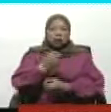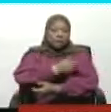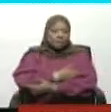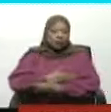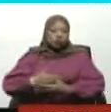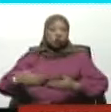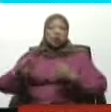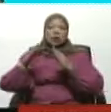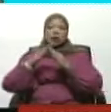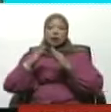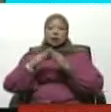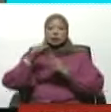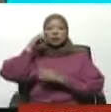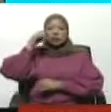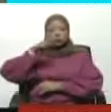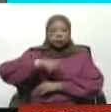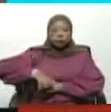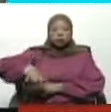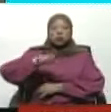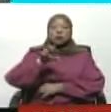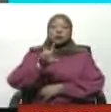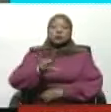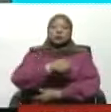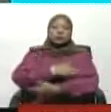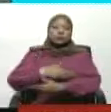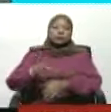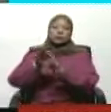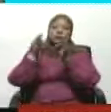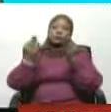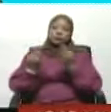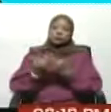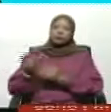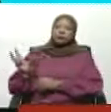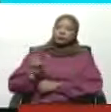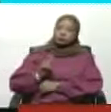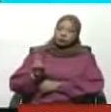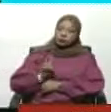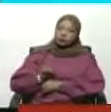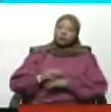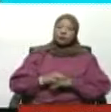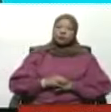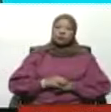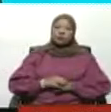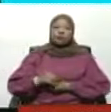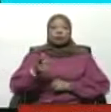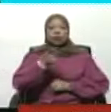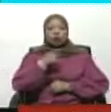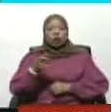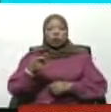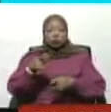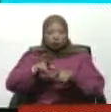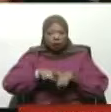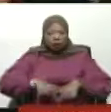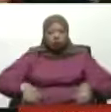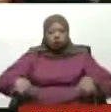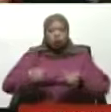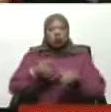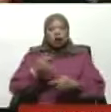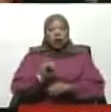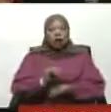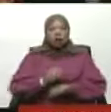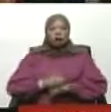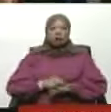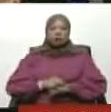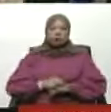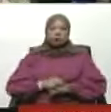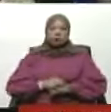de viviendas que necesitan 3 millones de familias en este país. Que busquen los terrenos.